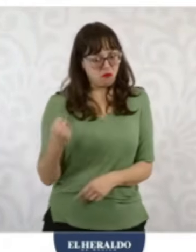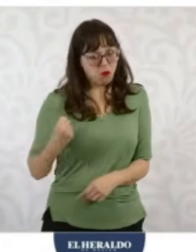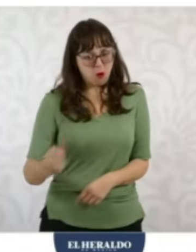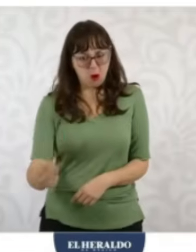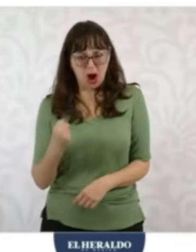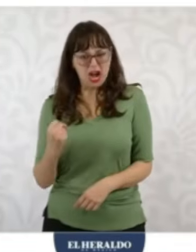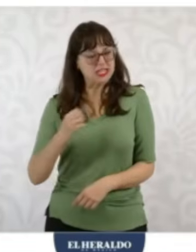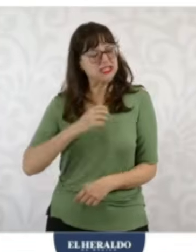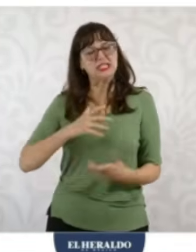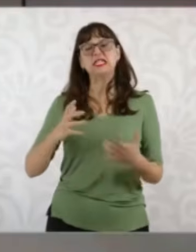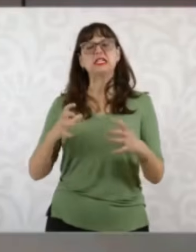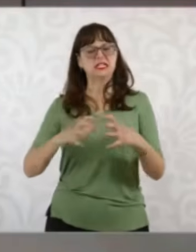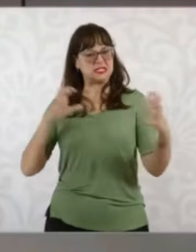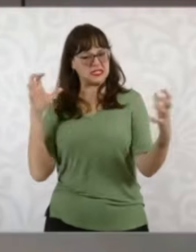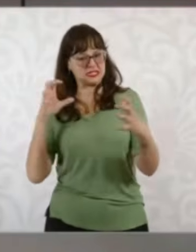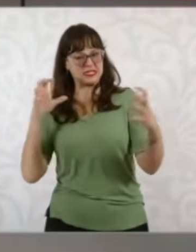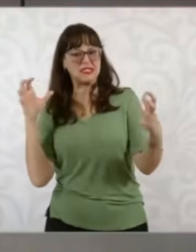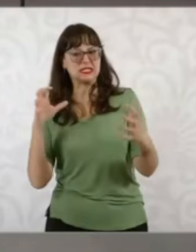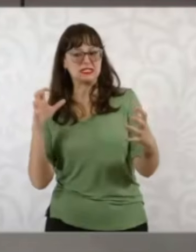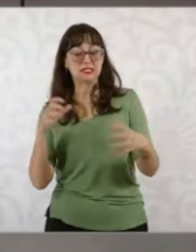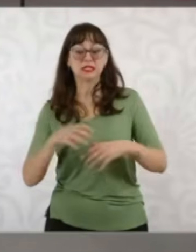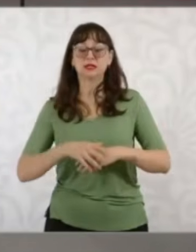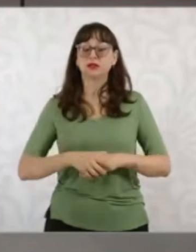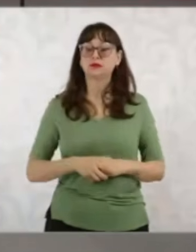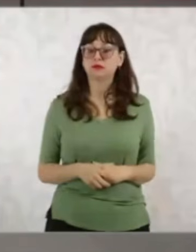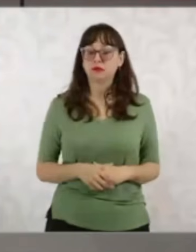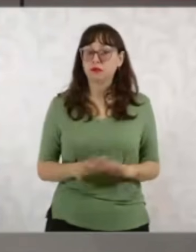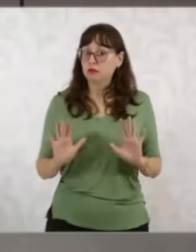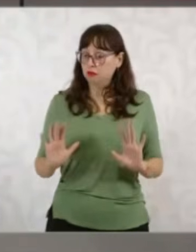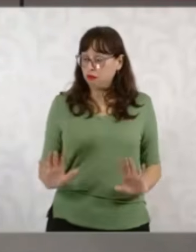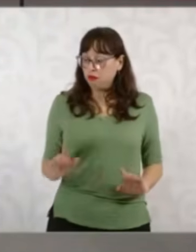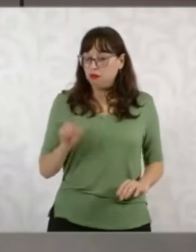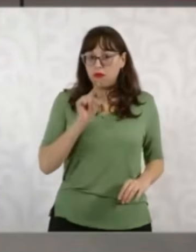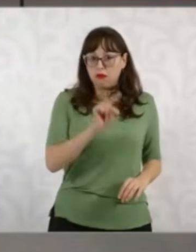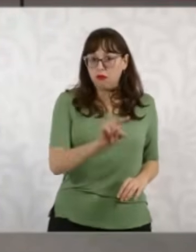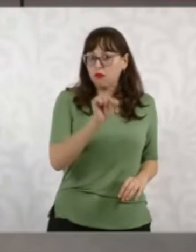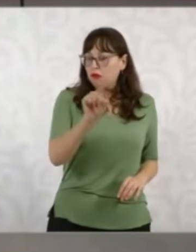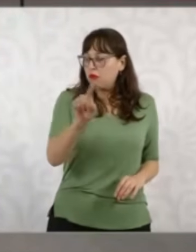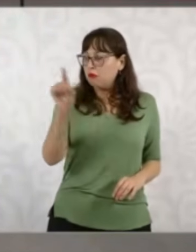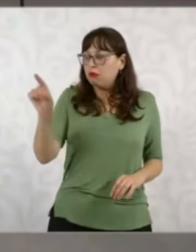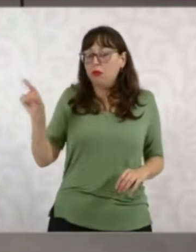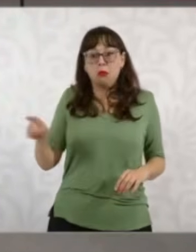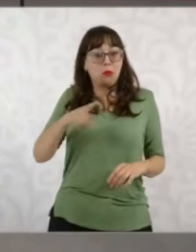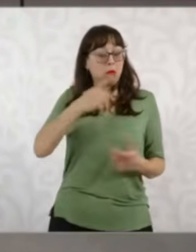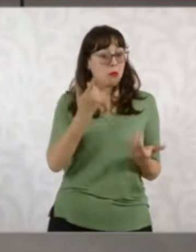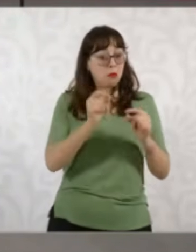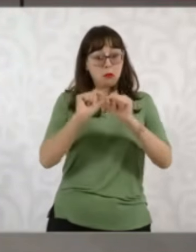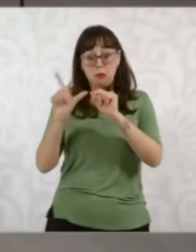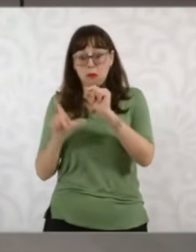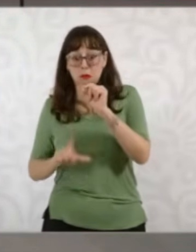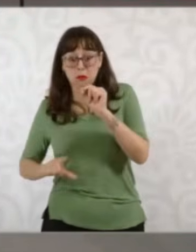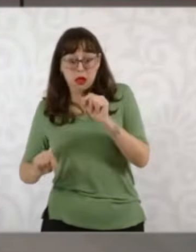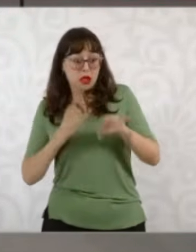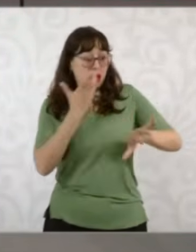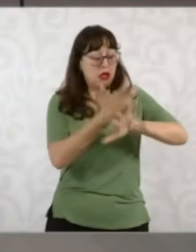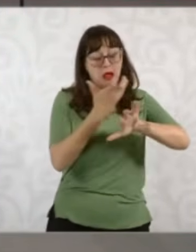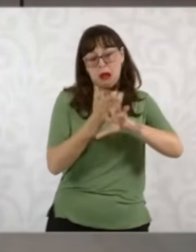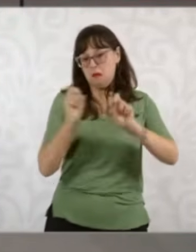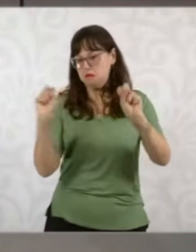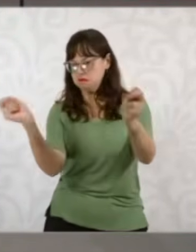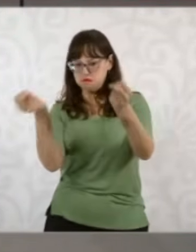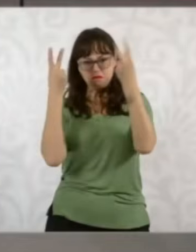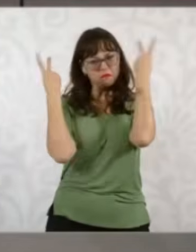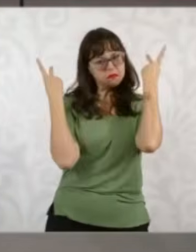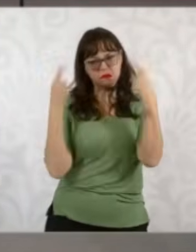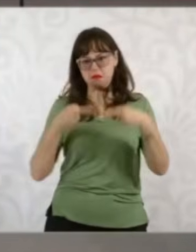de horas. En diferentes momentos los medios insistían que había una crisis en la relación entre México y